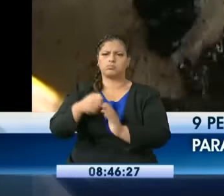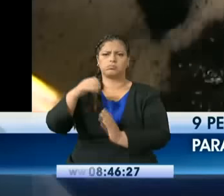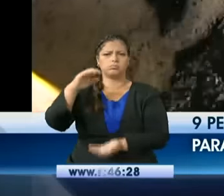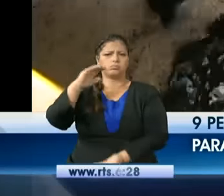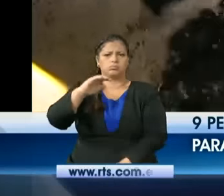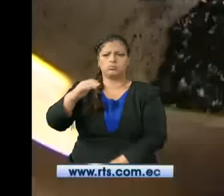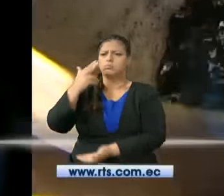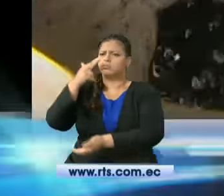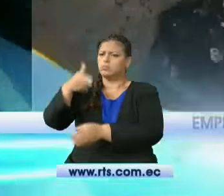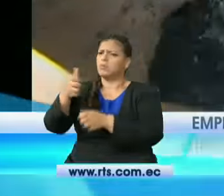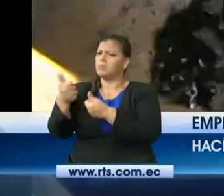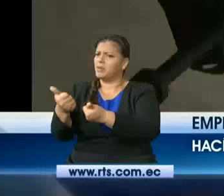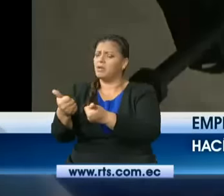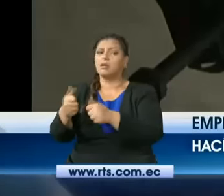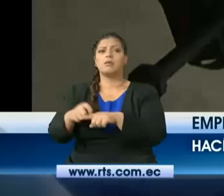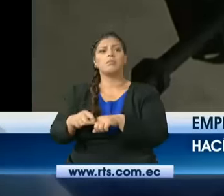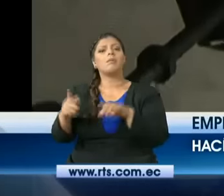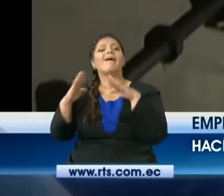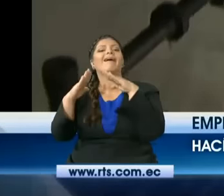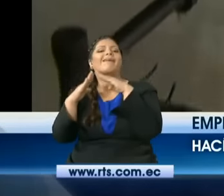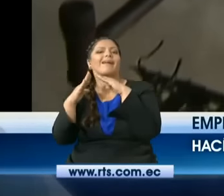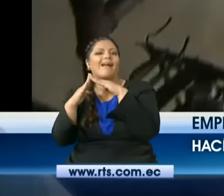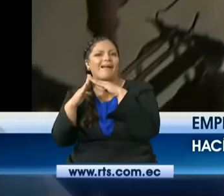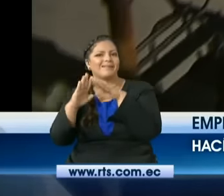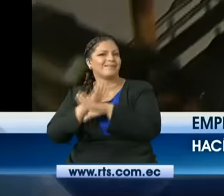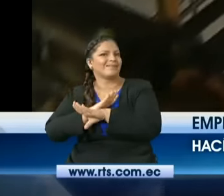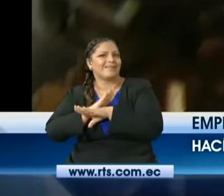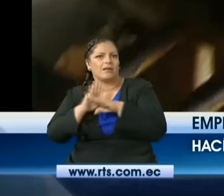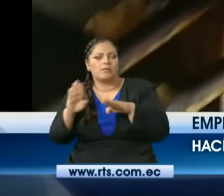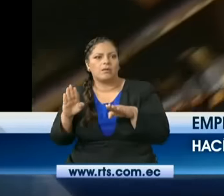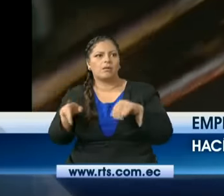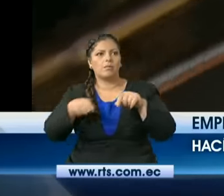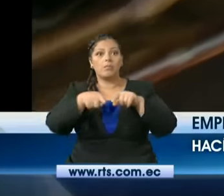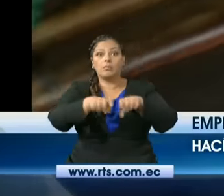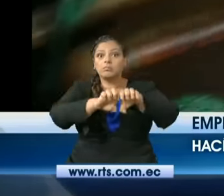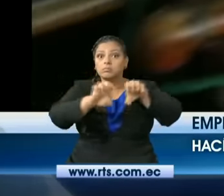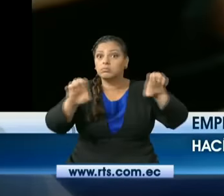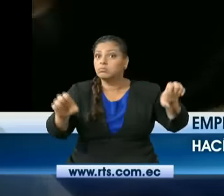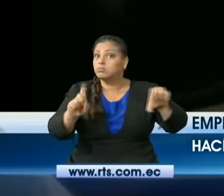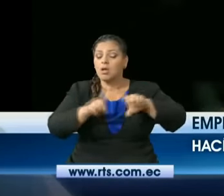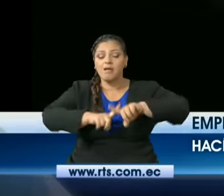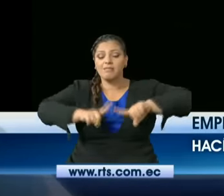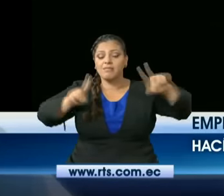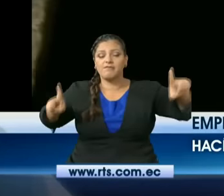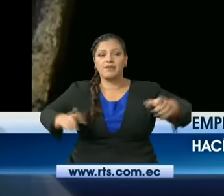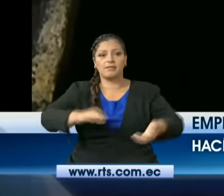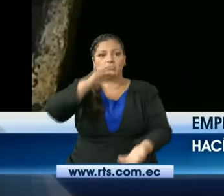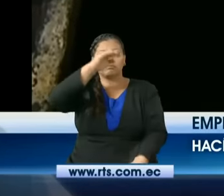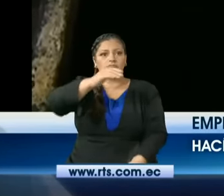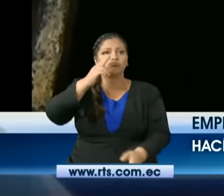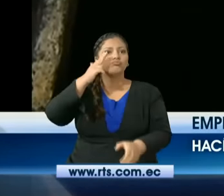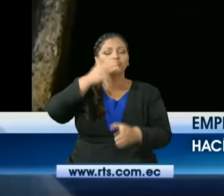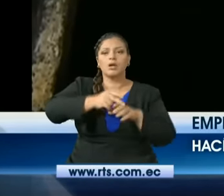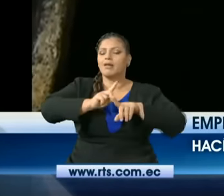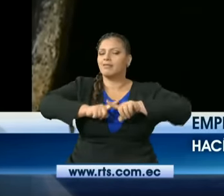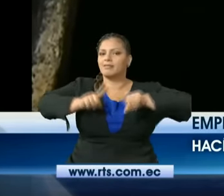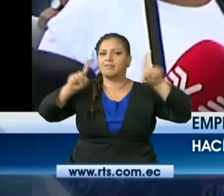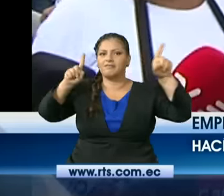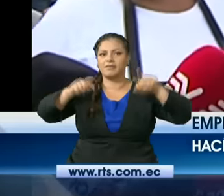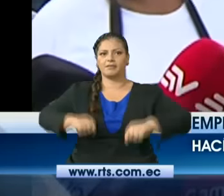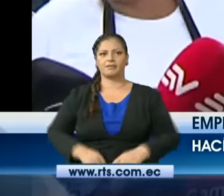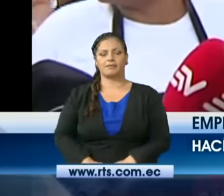de las máquinas industriales. Sin embargo, mediante ciertos procedimientos, era utilizado también para los vehículos de